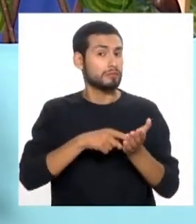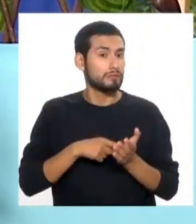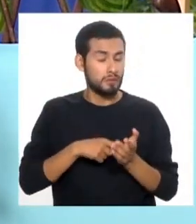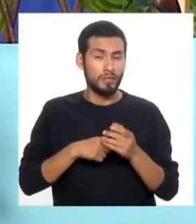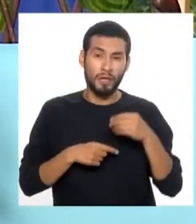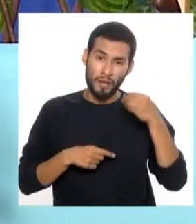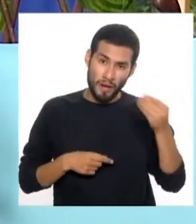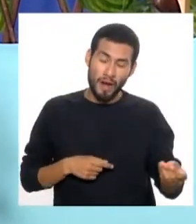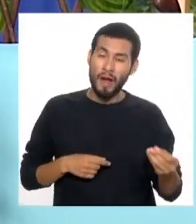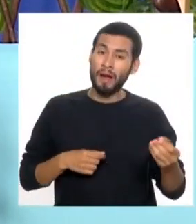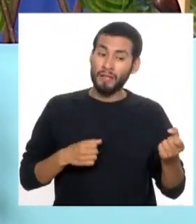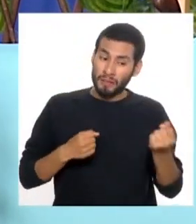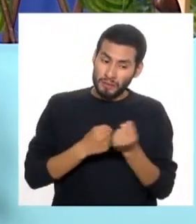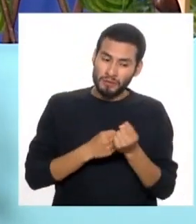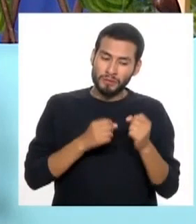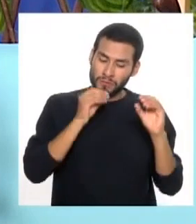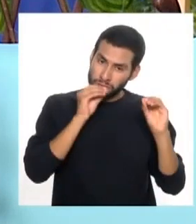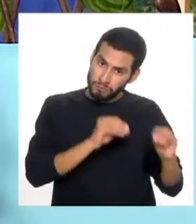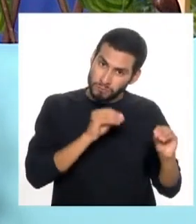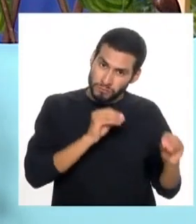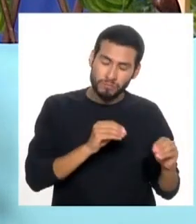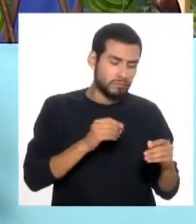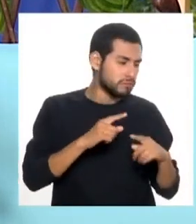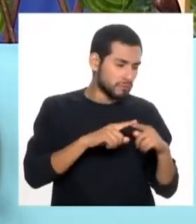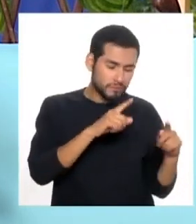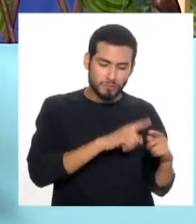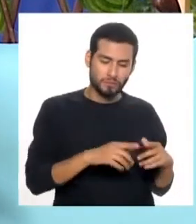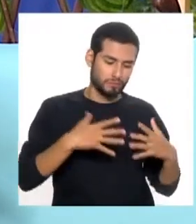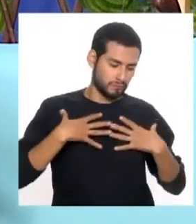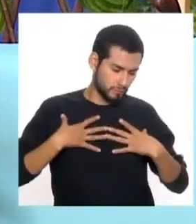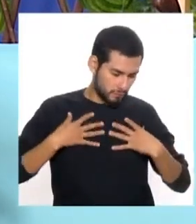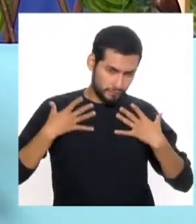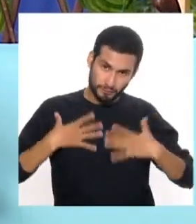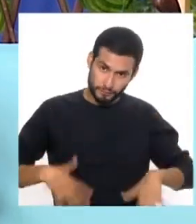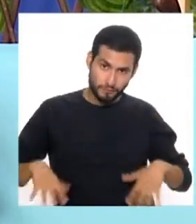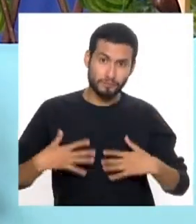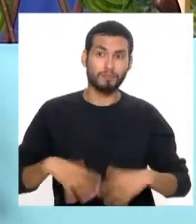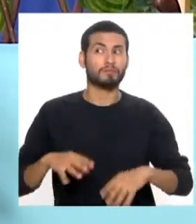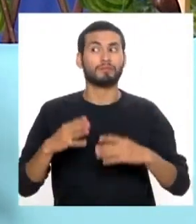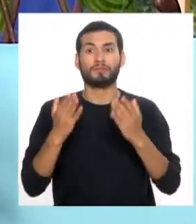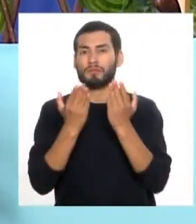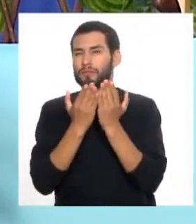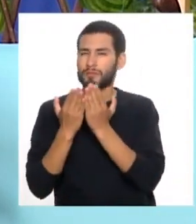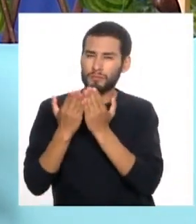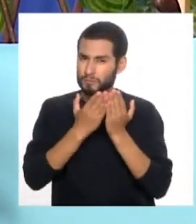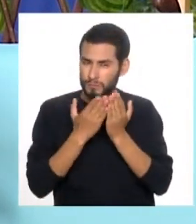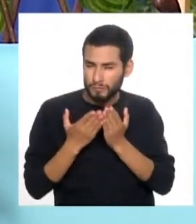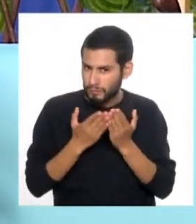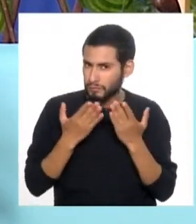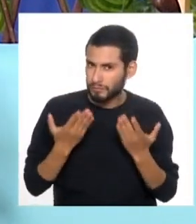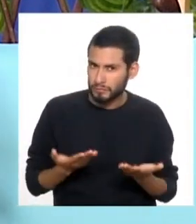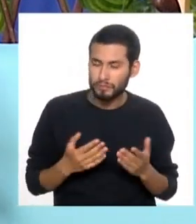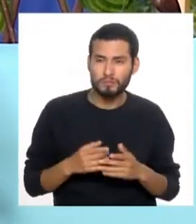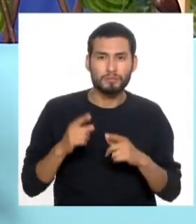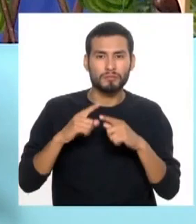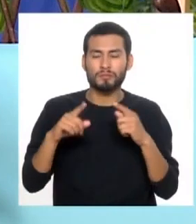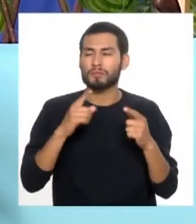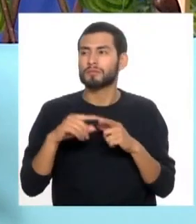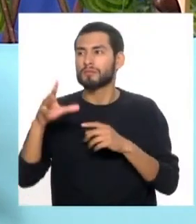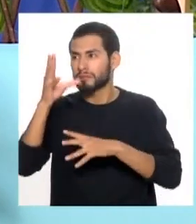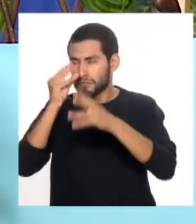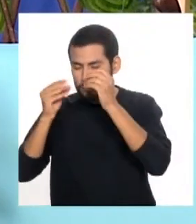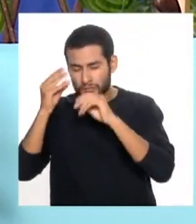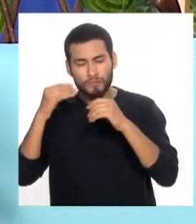dar el sustento, la asistencia, tanto en vestido, tanto en alimentación propiamente dicha, recreación,